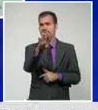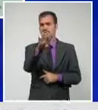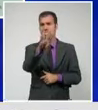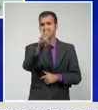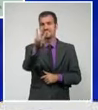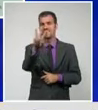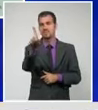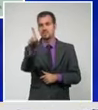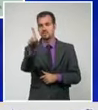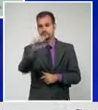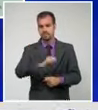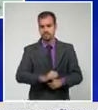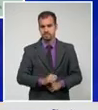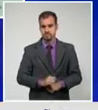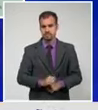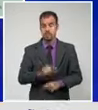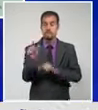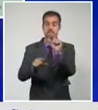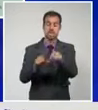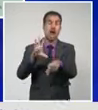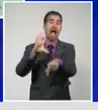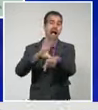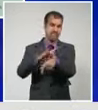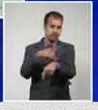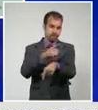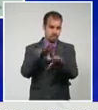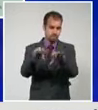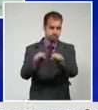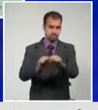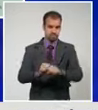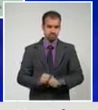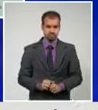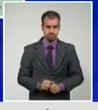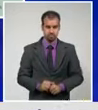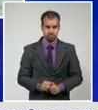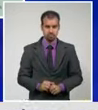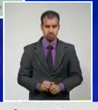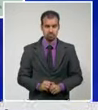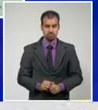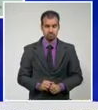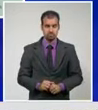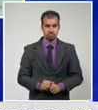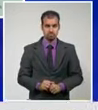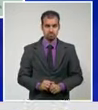autóctonos se confirmaron ayer. Y como ha ocurrido en La Habana,